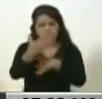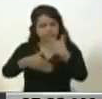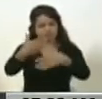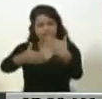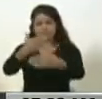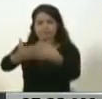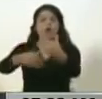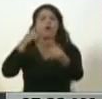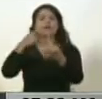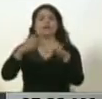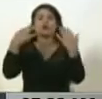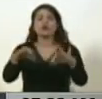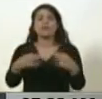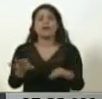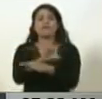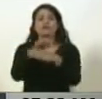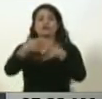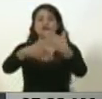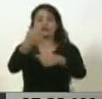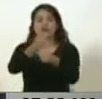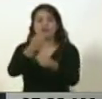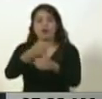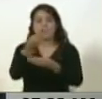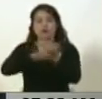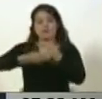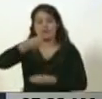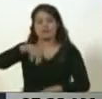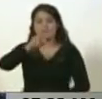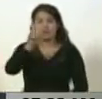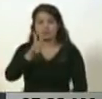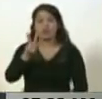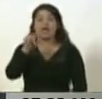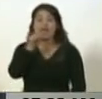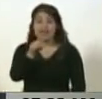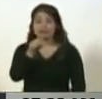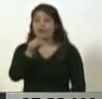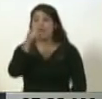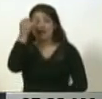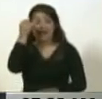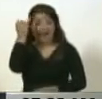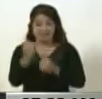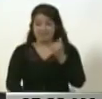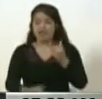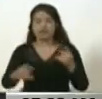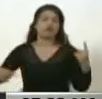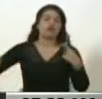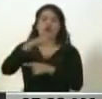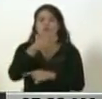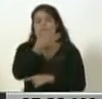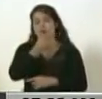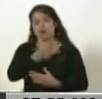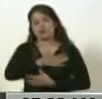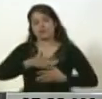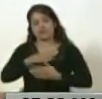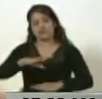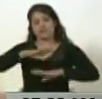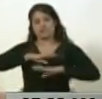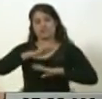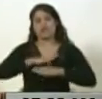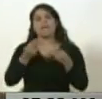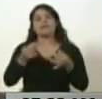de normalizar el funcionamiento de la actividad económica, que eso se va a traducir en un mayor acceso a los bienes y servicios a un